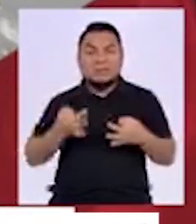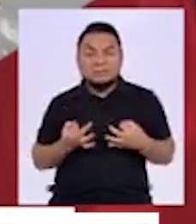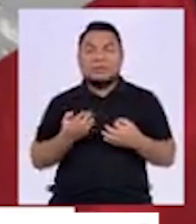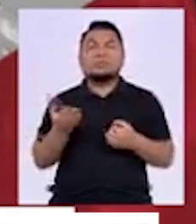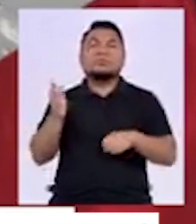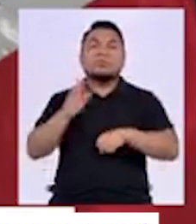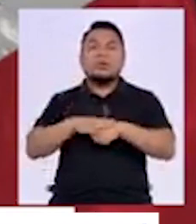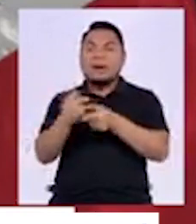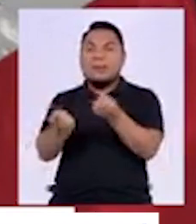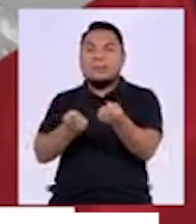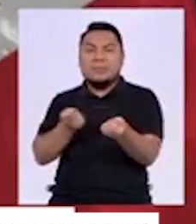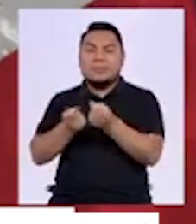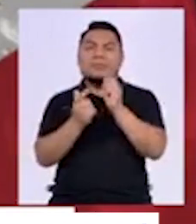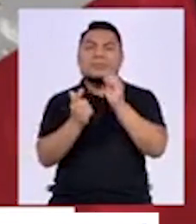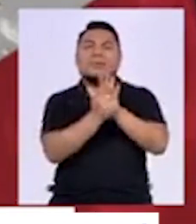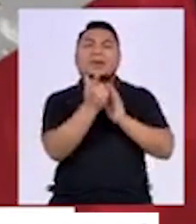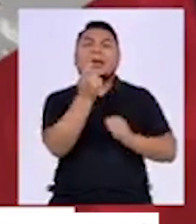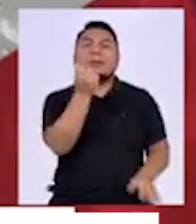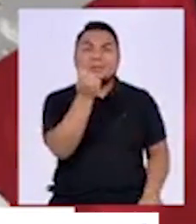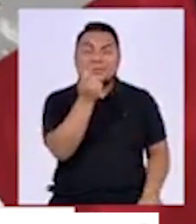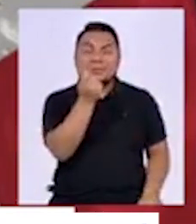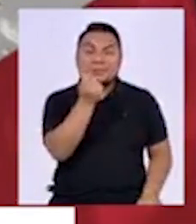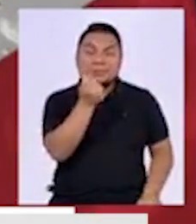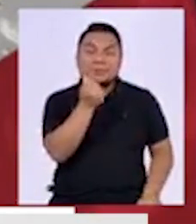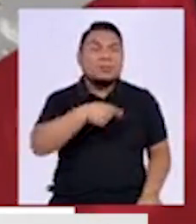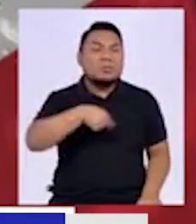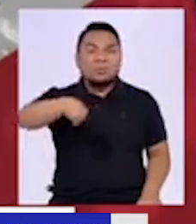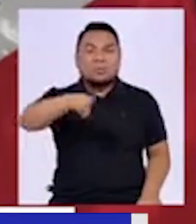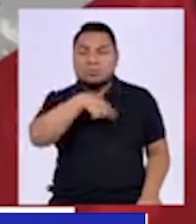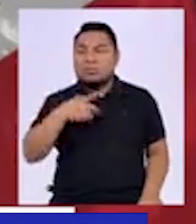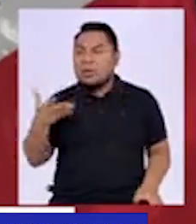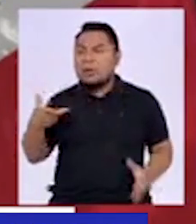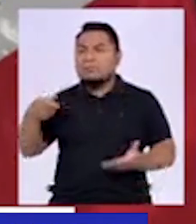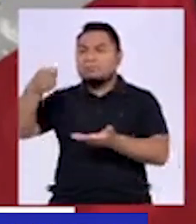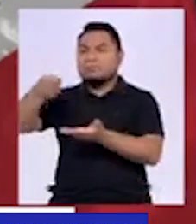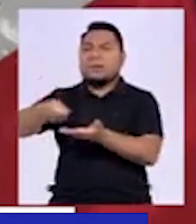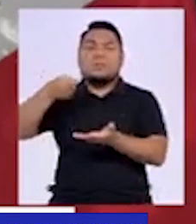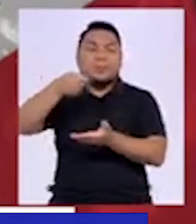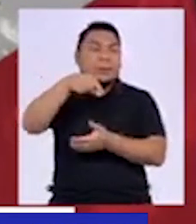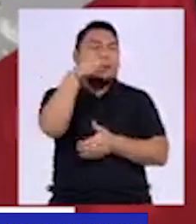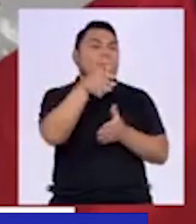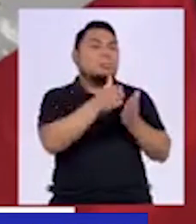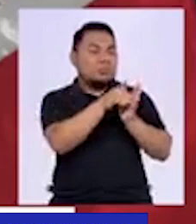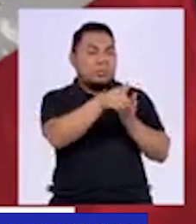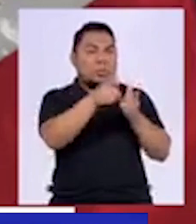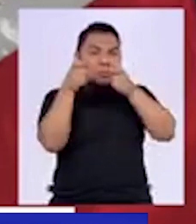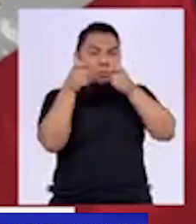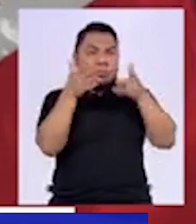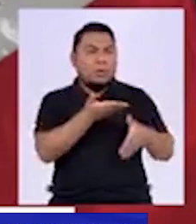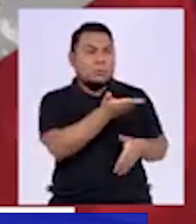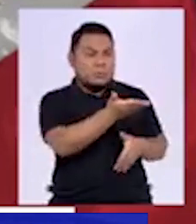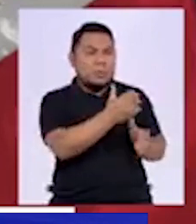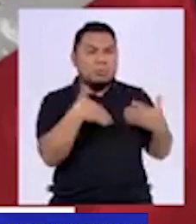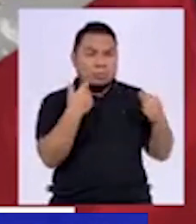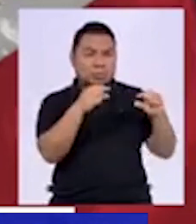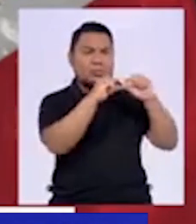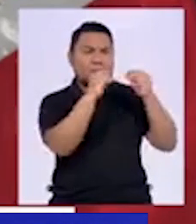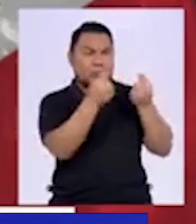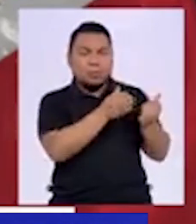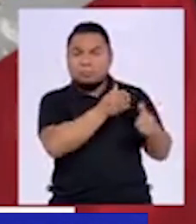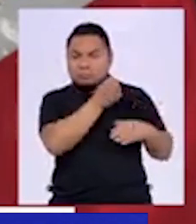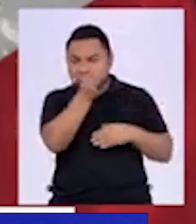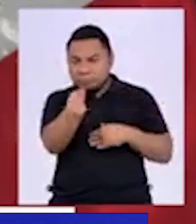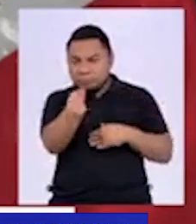materia administrativa, legal, económica que estamos tomando en este periodo, que se involucre, ¿no? Y